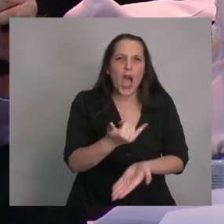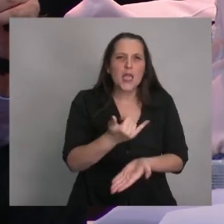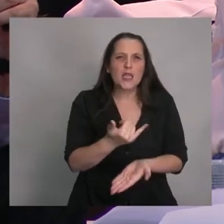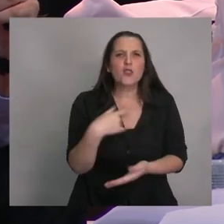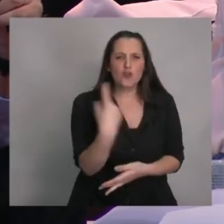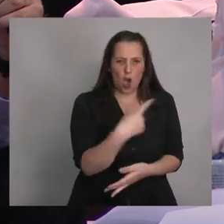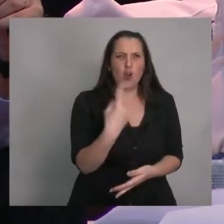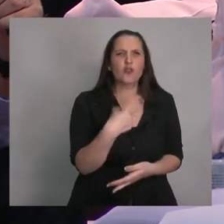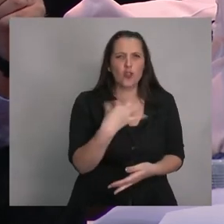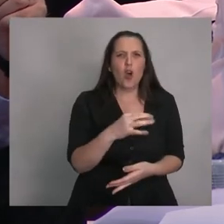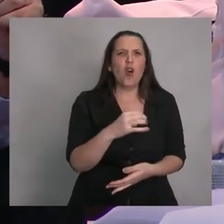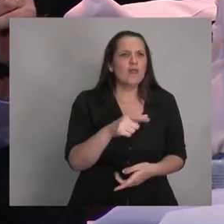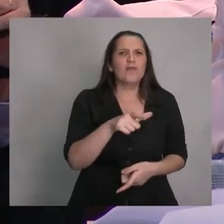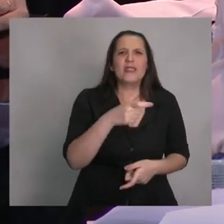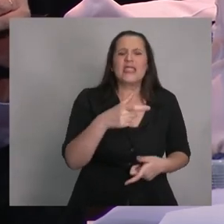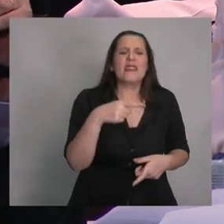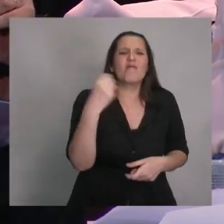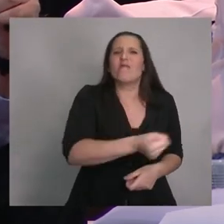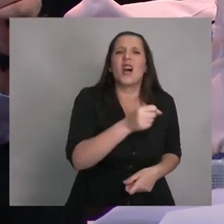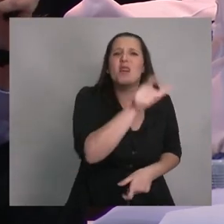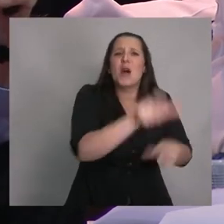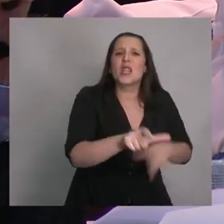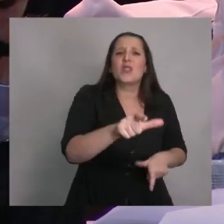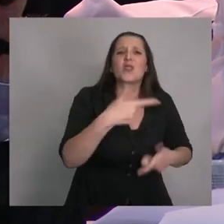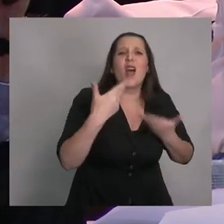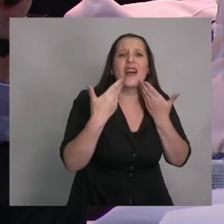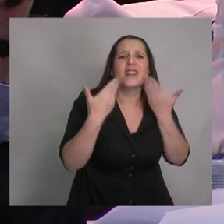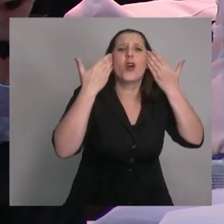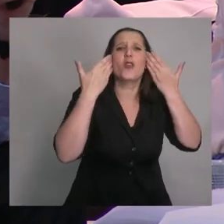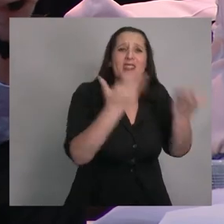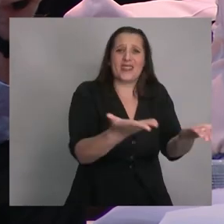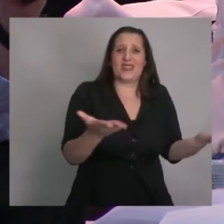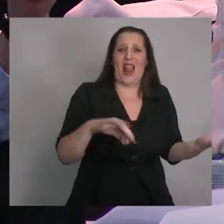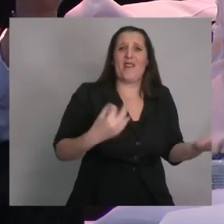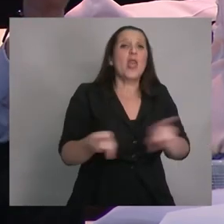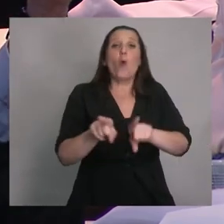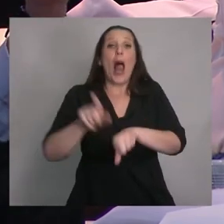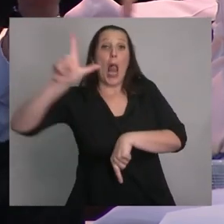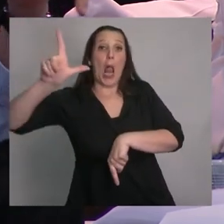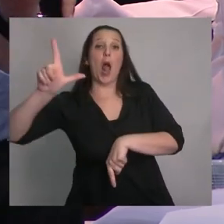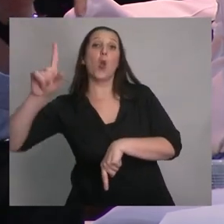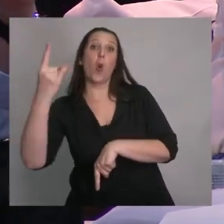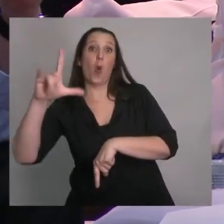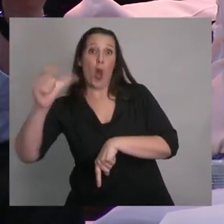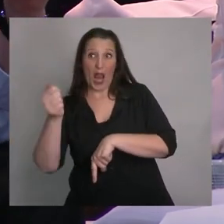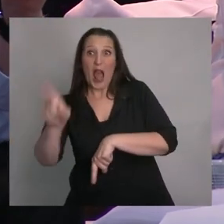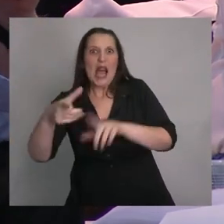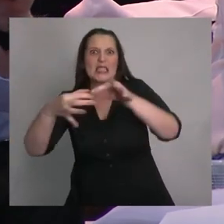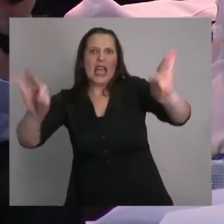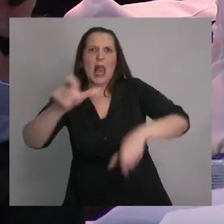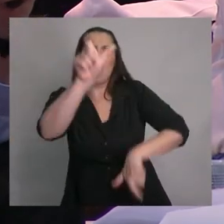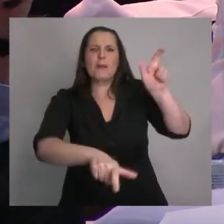queremos que le sonrían a la vida como hizo lula que sacó de la miseria extrema a más de